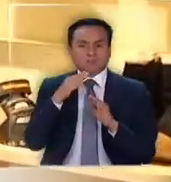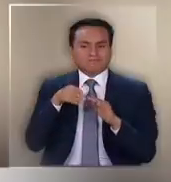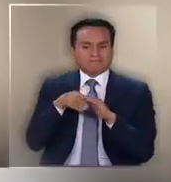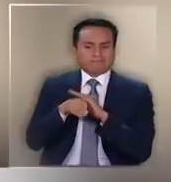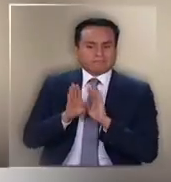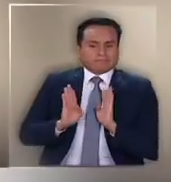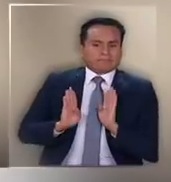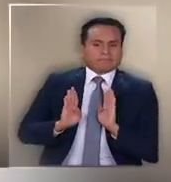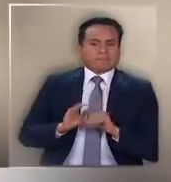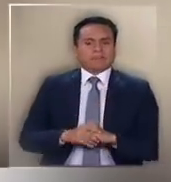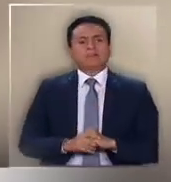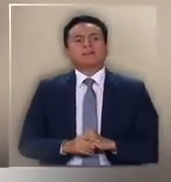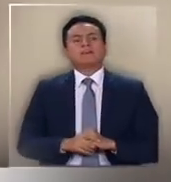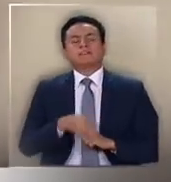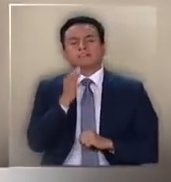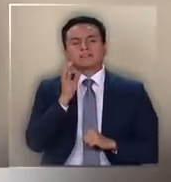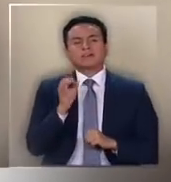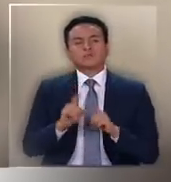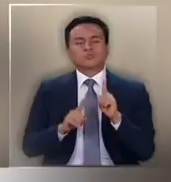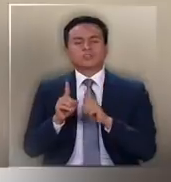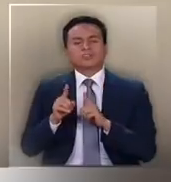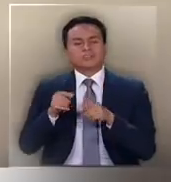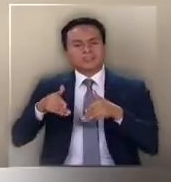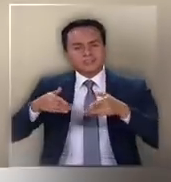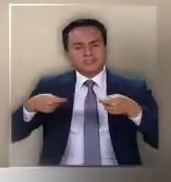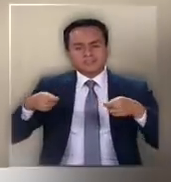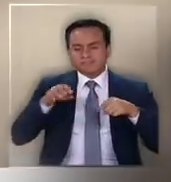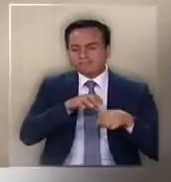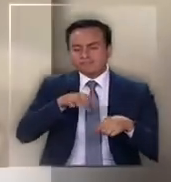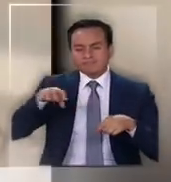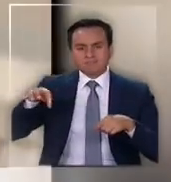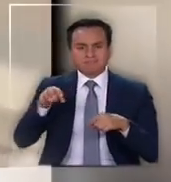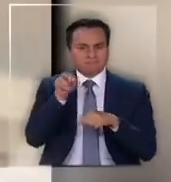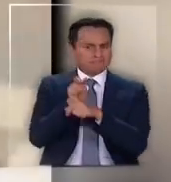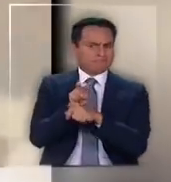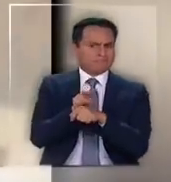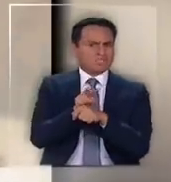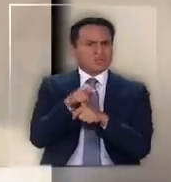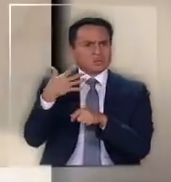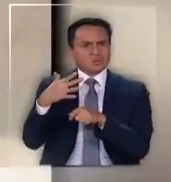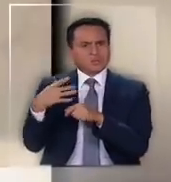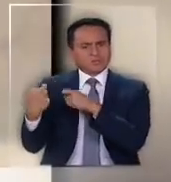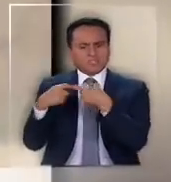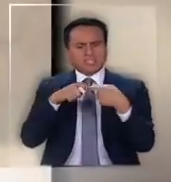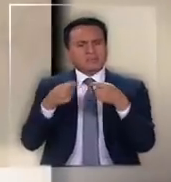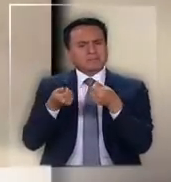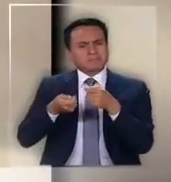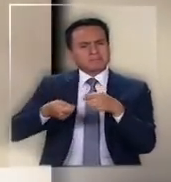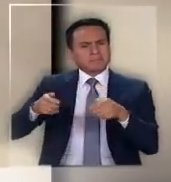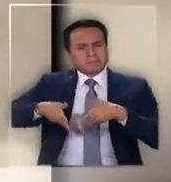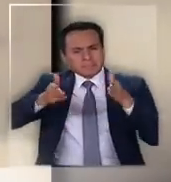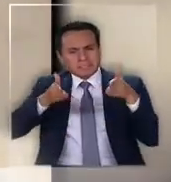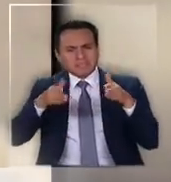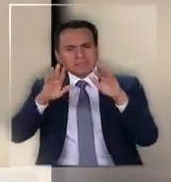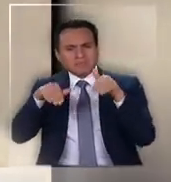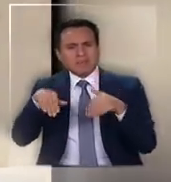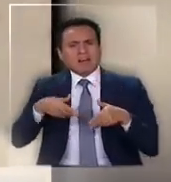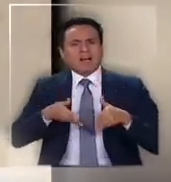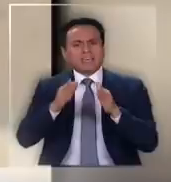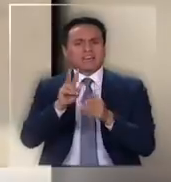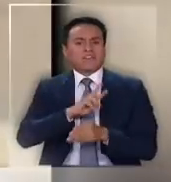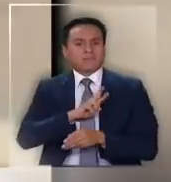Sí. A diario, transeúntes y comerciantes establecidos son testigos de estas batallas campales en plena